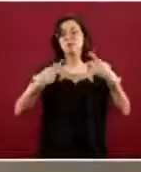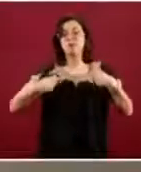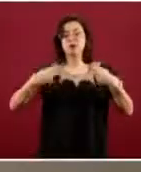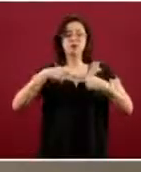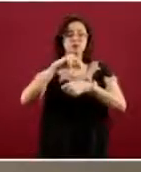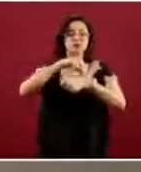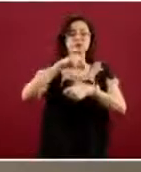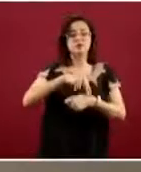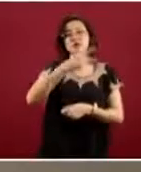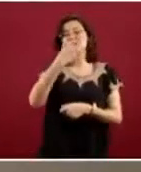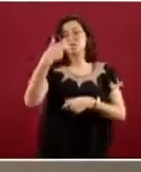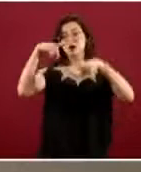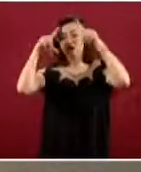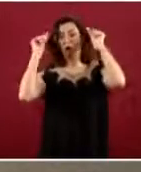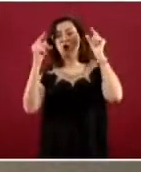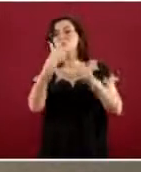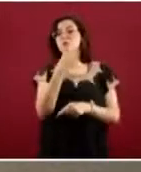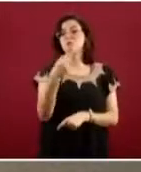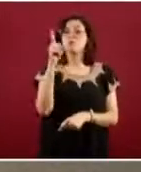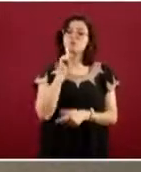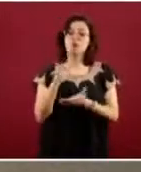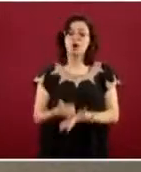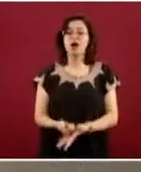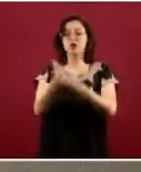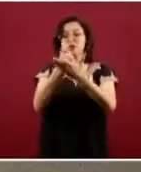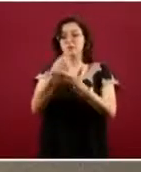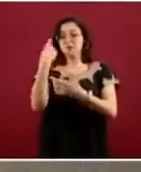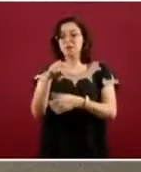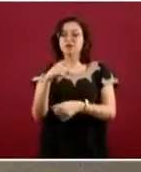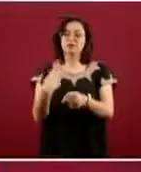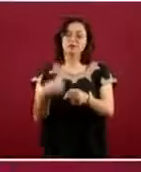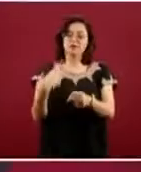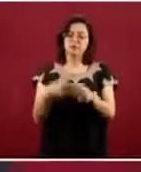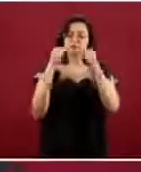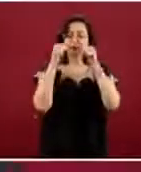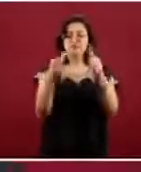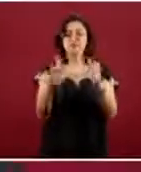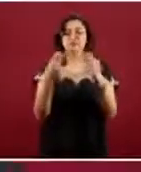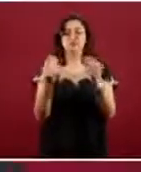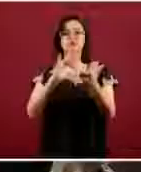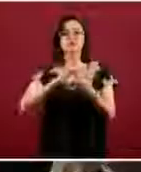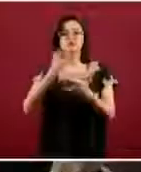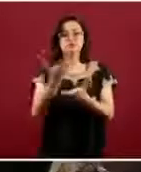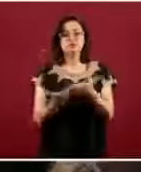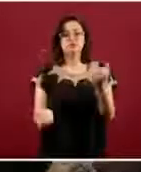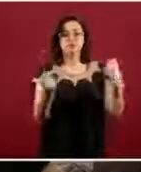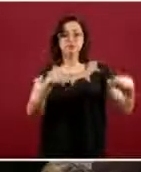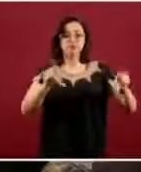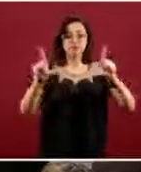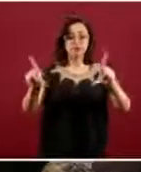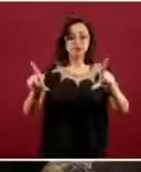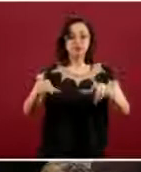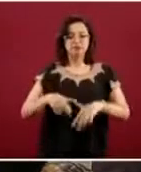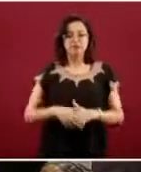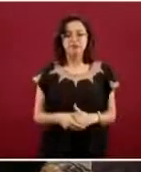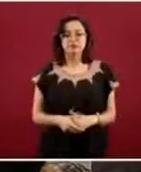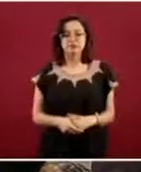ayuden al manejo de esta entidad patológica. Muchas gracias. Hay una presentación también.